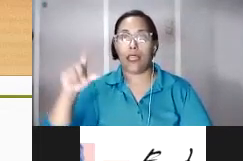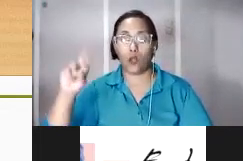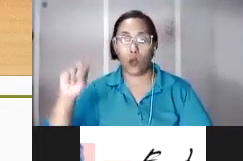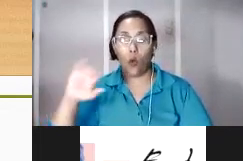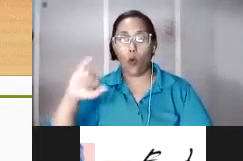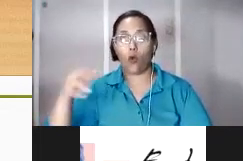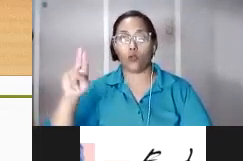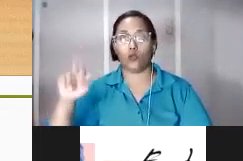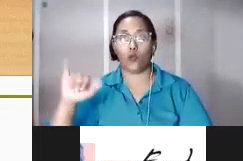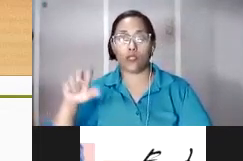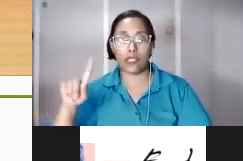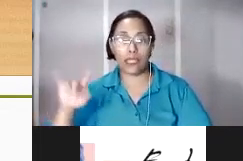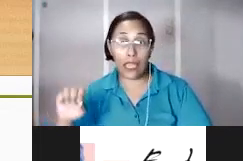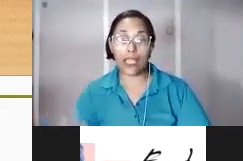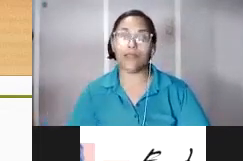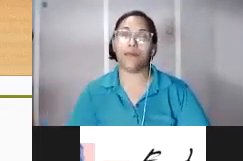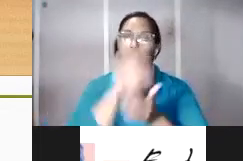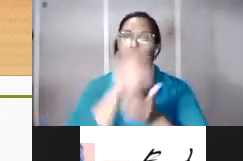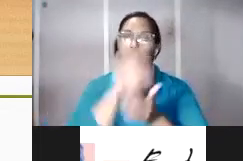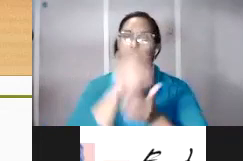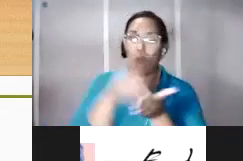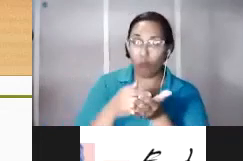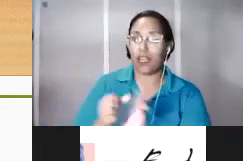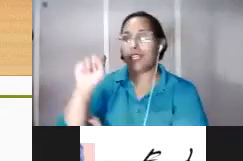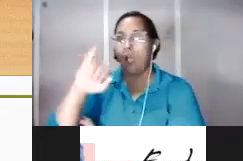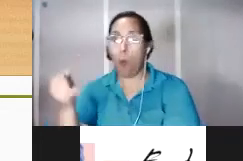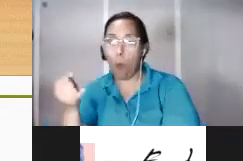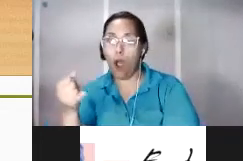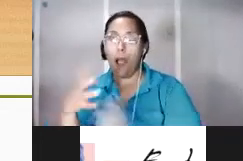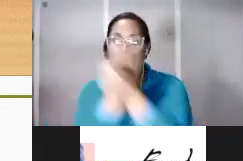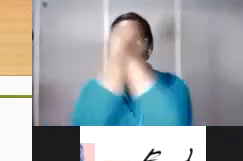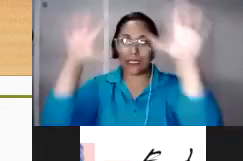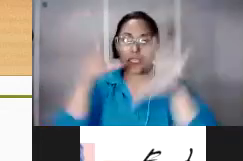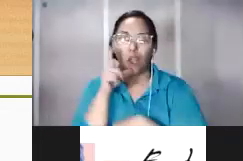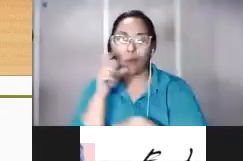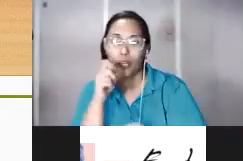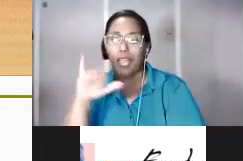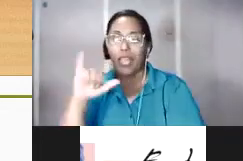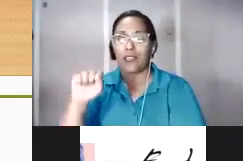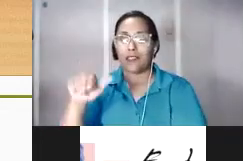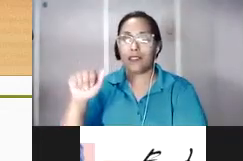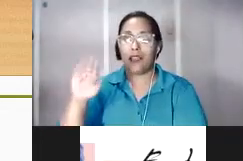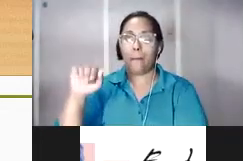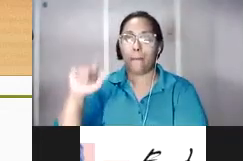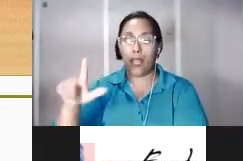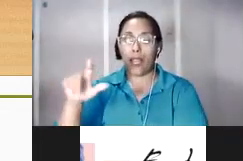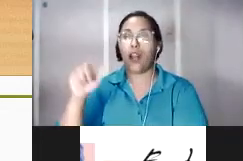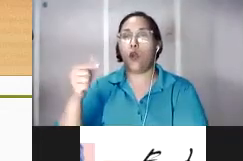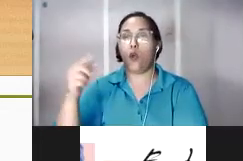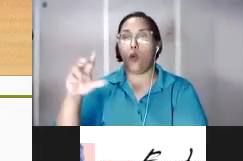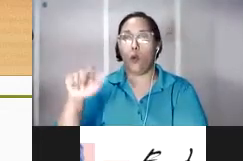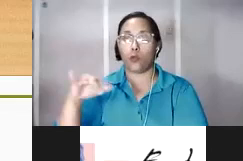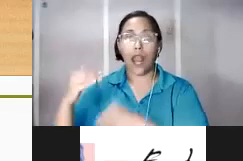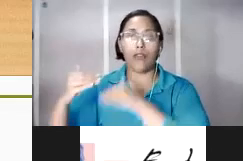Club de Damas de San Juan, presidido por Isabel Hegel de González y así por el